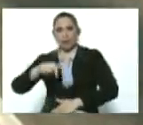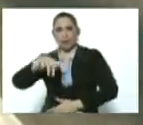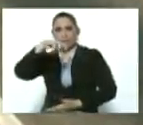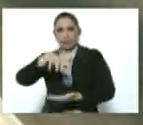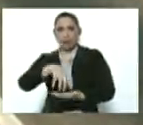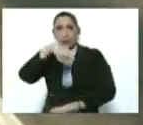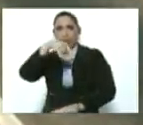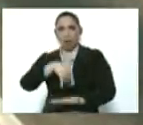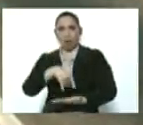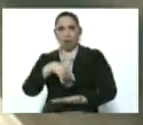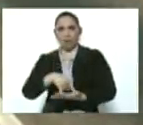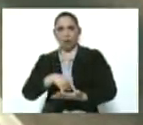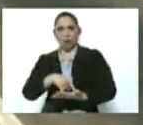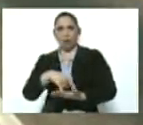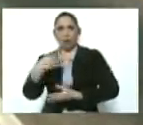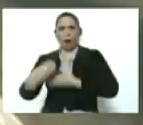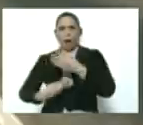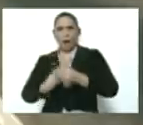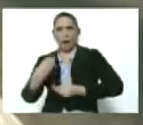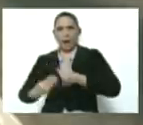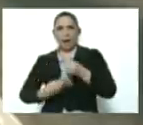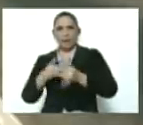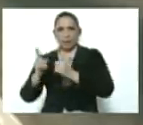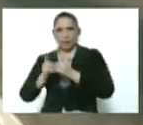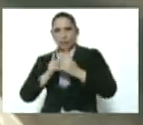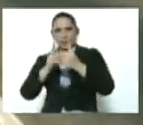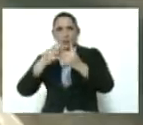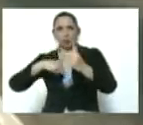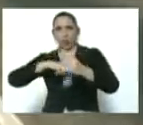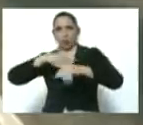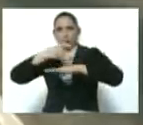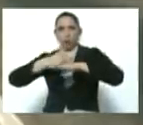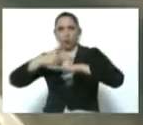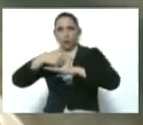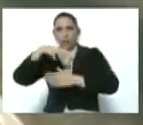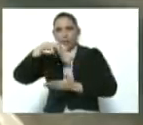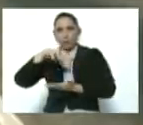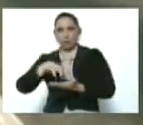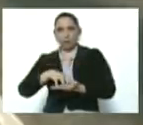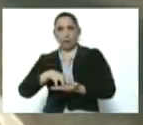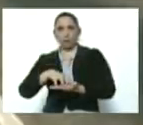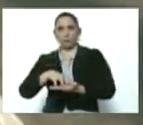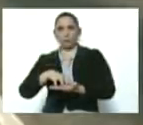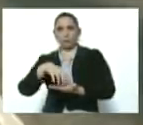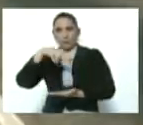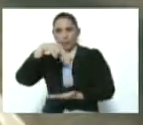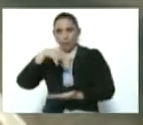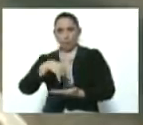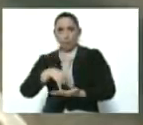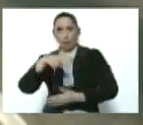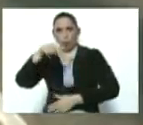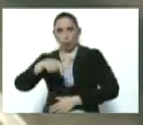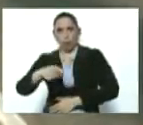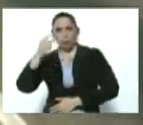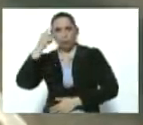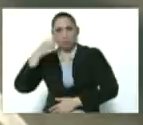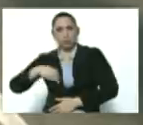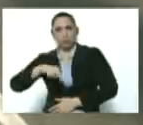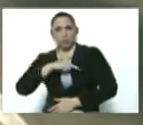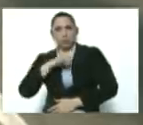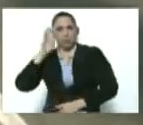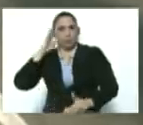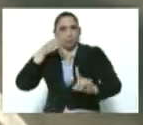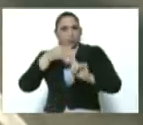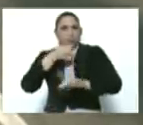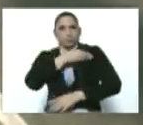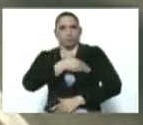la materializa y le da seguimiento nuestro gobernador del estado rafael acaba el día de hoy estamos aquí en el marco de